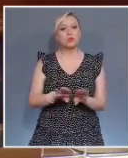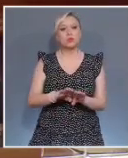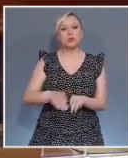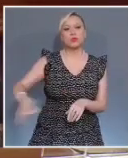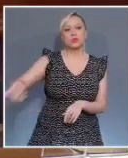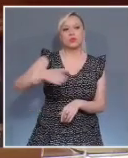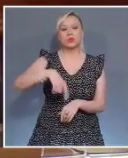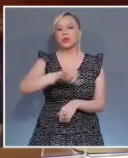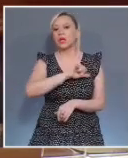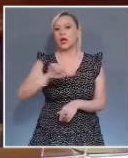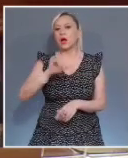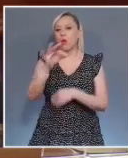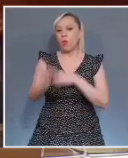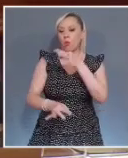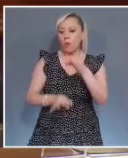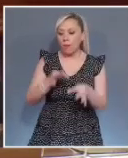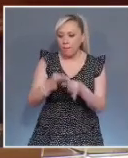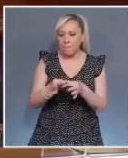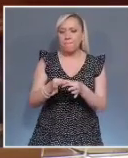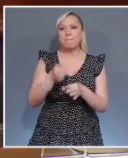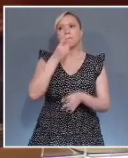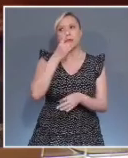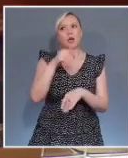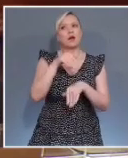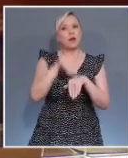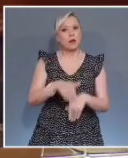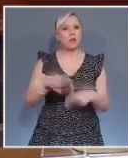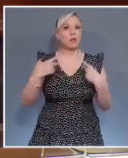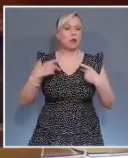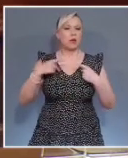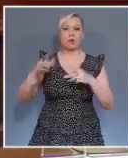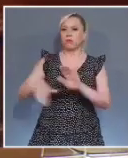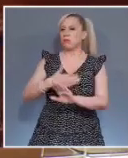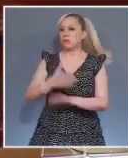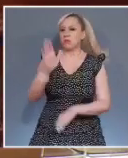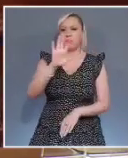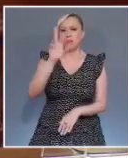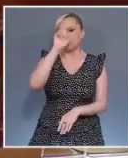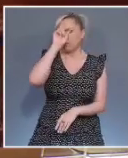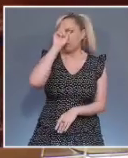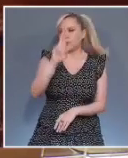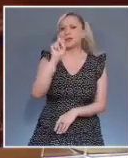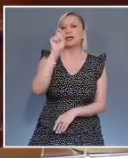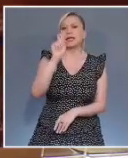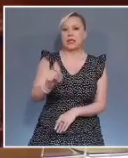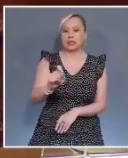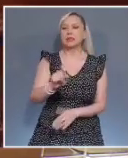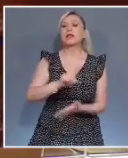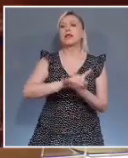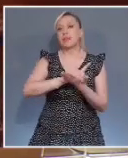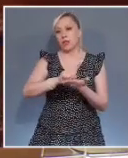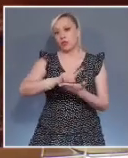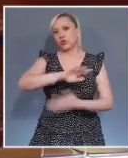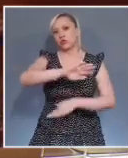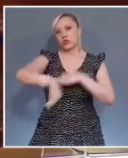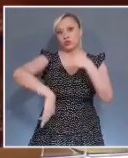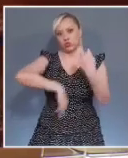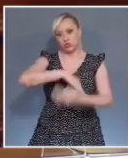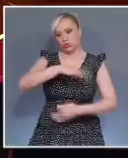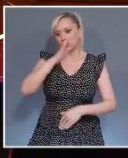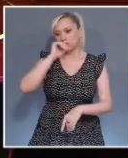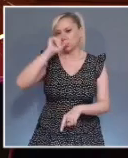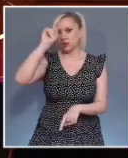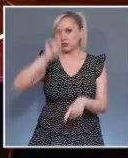cumple o va en favor del respeto al principio de proporcionalidad y